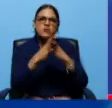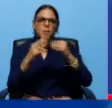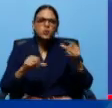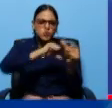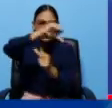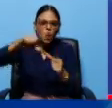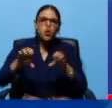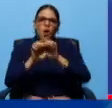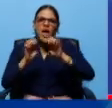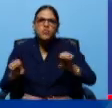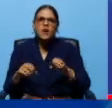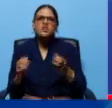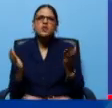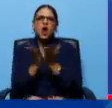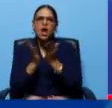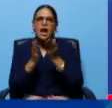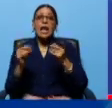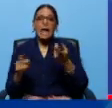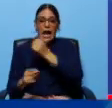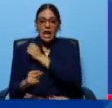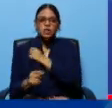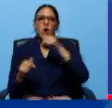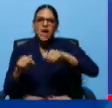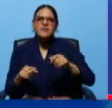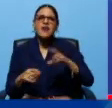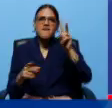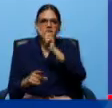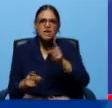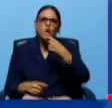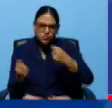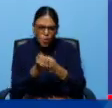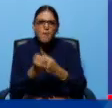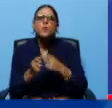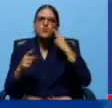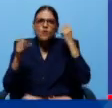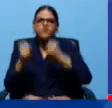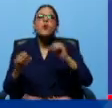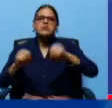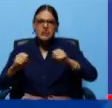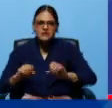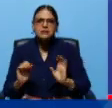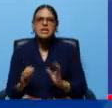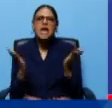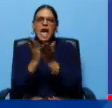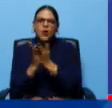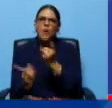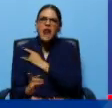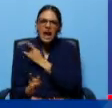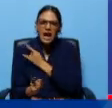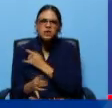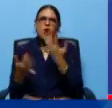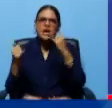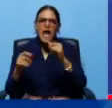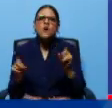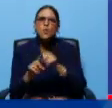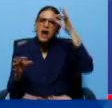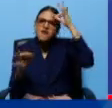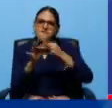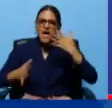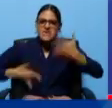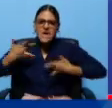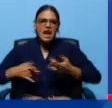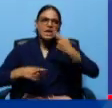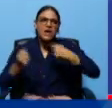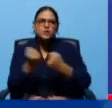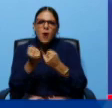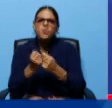La educación católica del país hay que apoyarla muy fuertemente. Escuelas católicas como Fe y Alegría, hay que ayudarlas cada